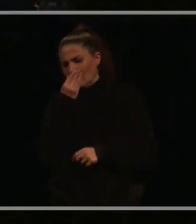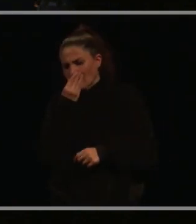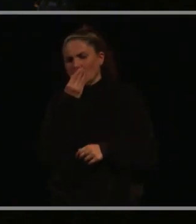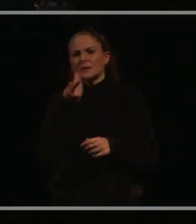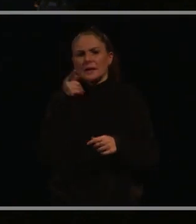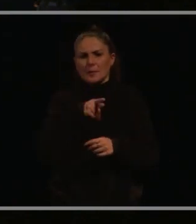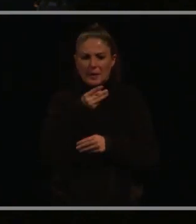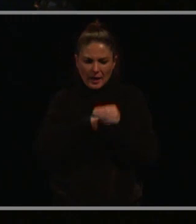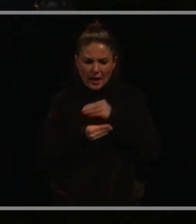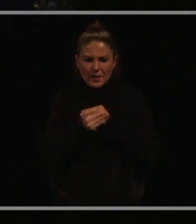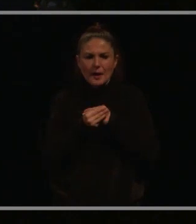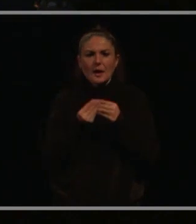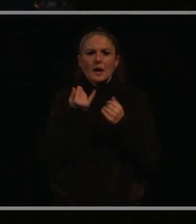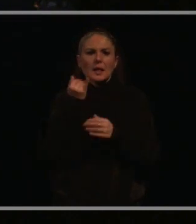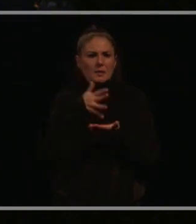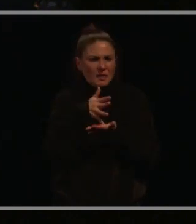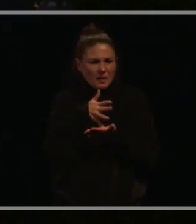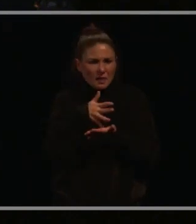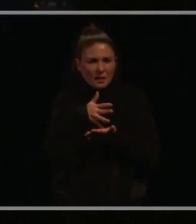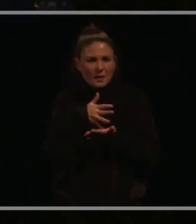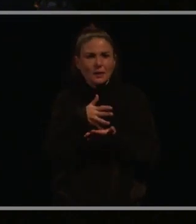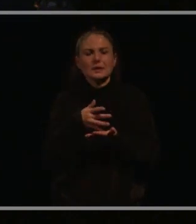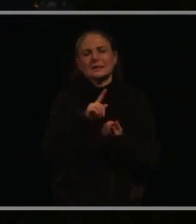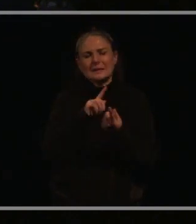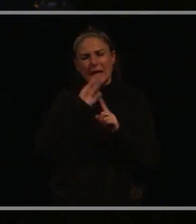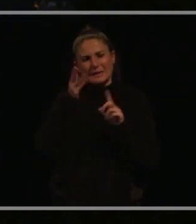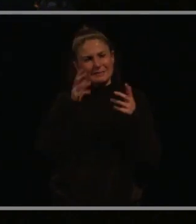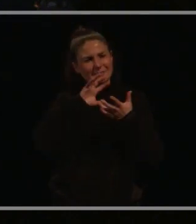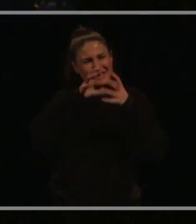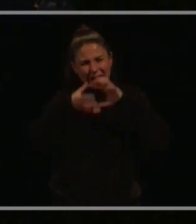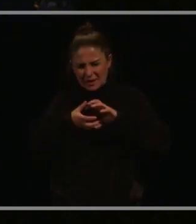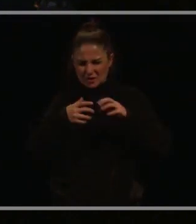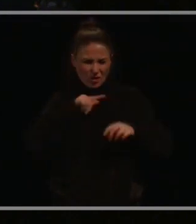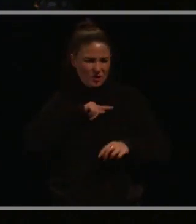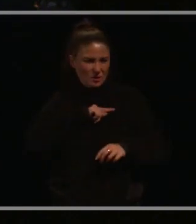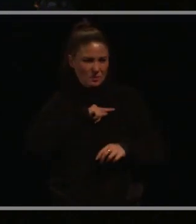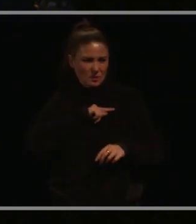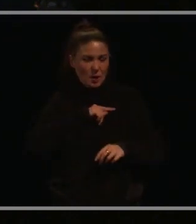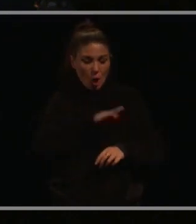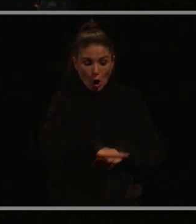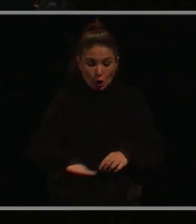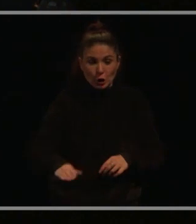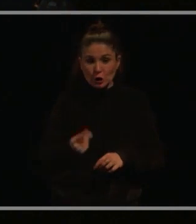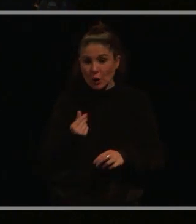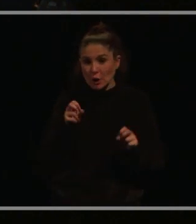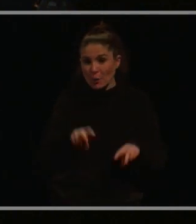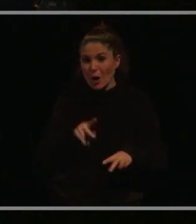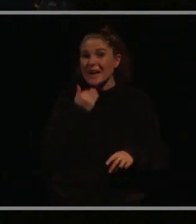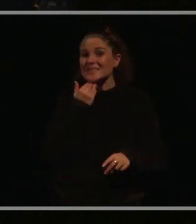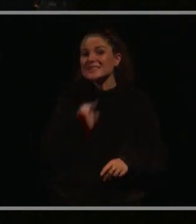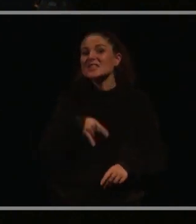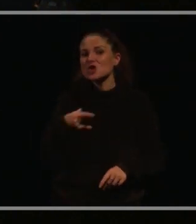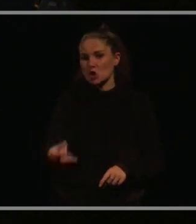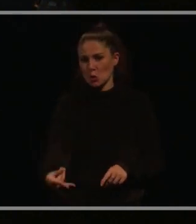al nacer, trastornos del estado del ánimo, etc., los niños con rentas más bajas tenían casi el doble, 1,8